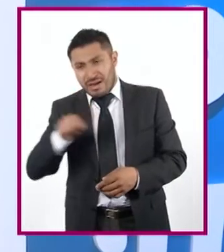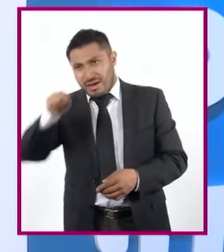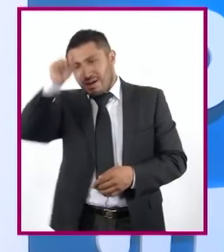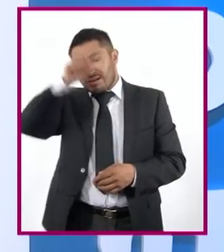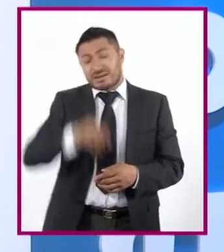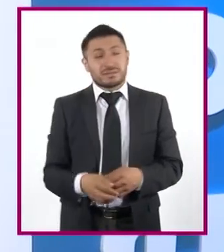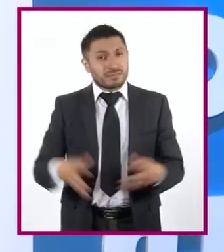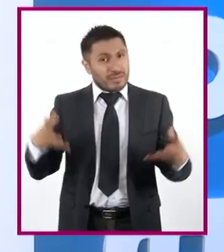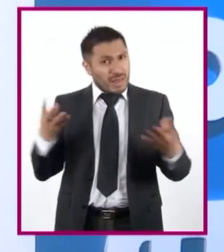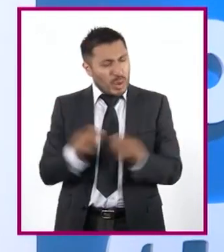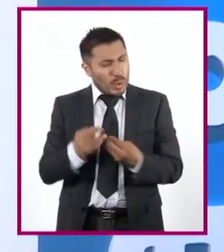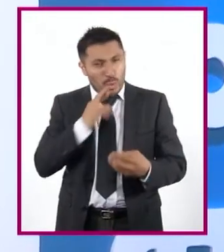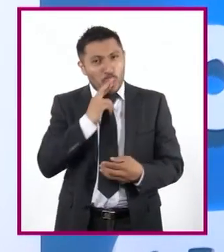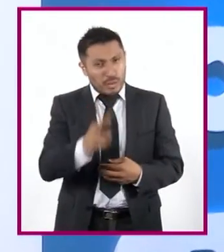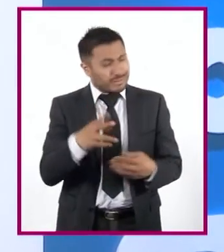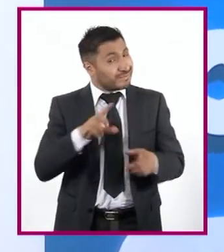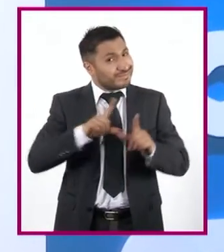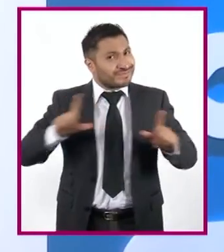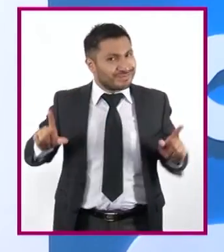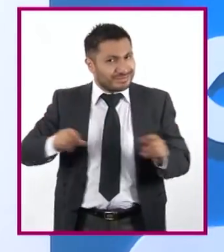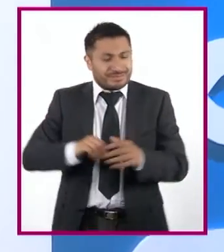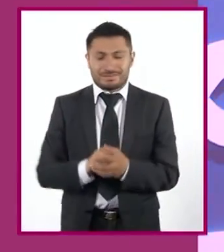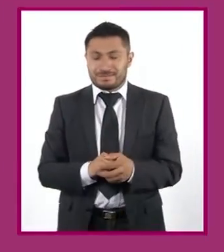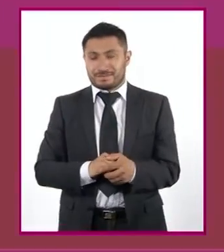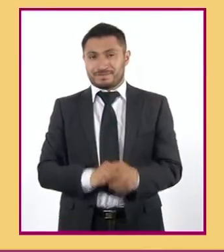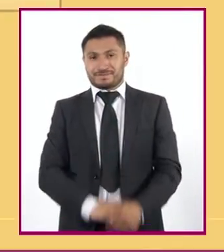Hagámoslo juntos. ¿Están listos?